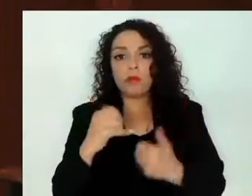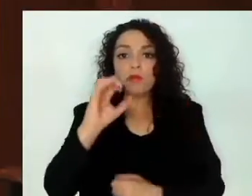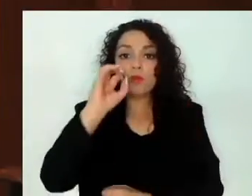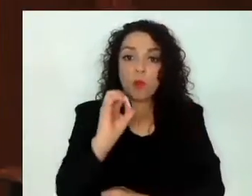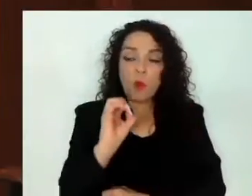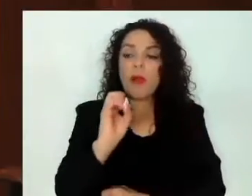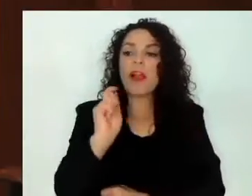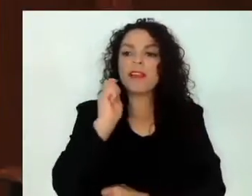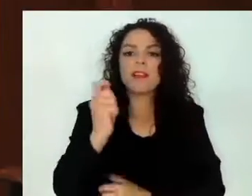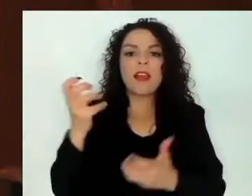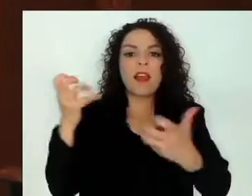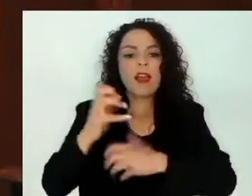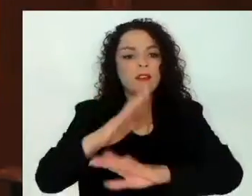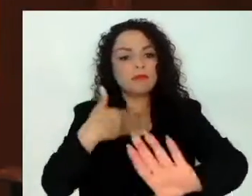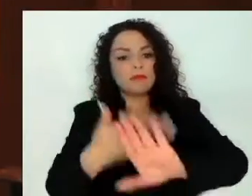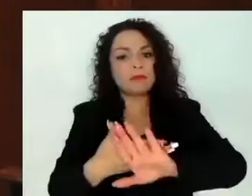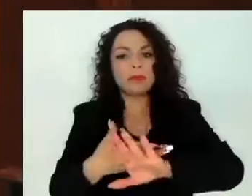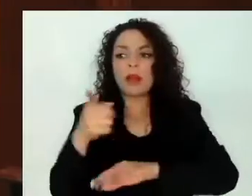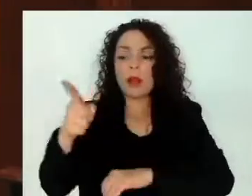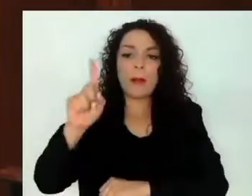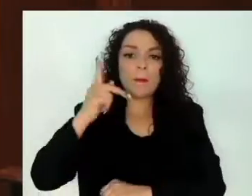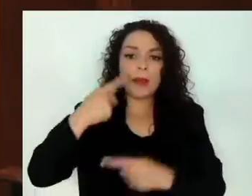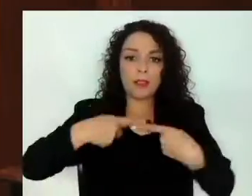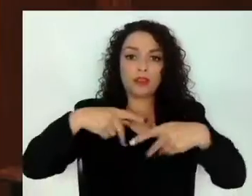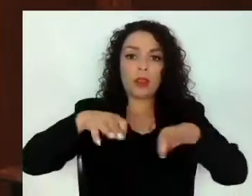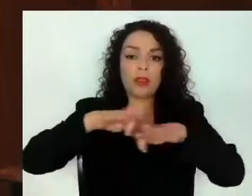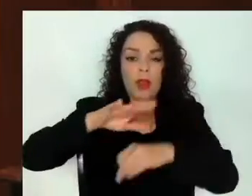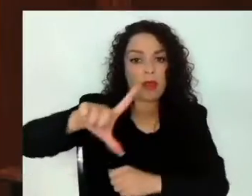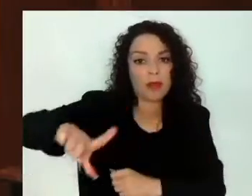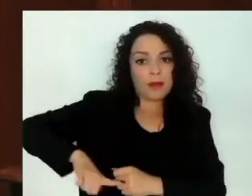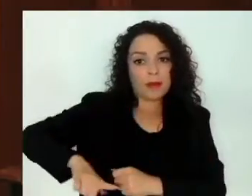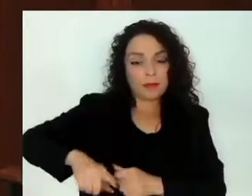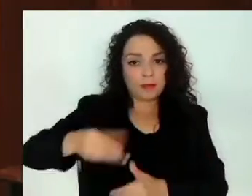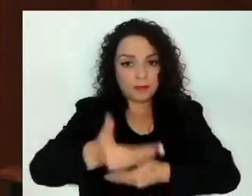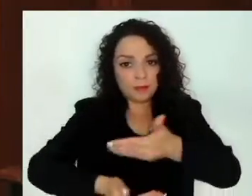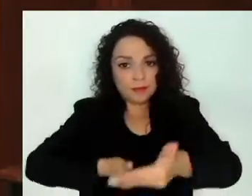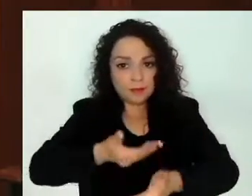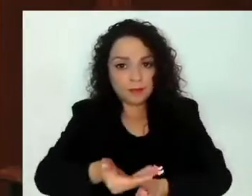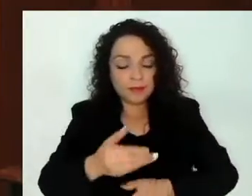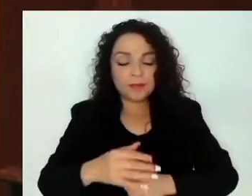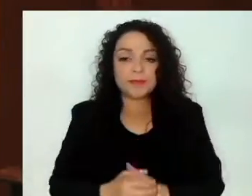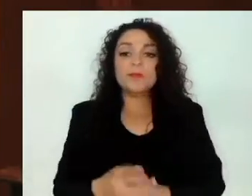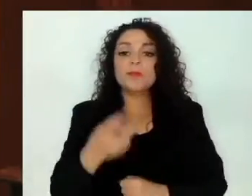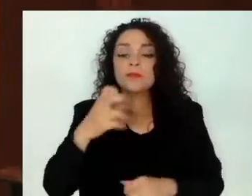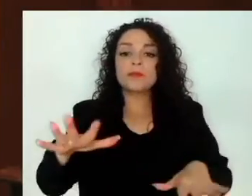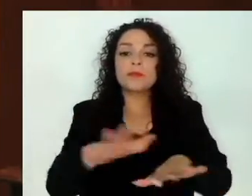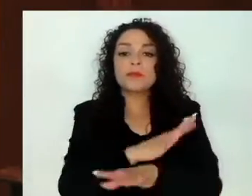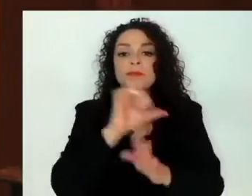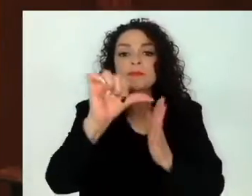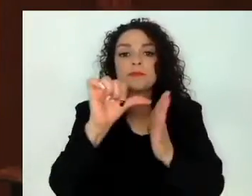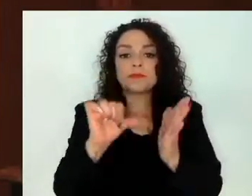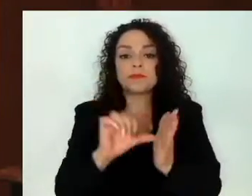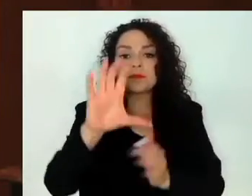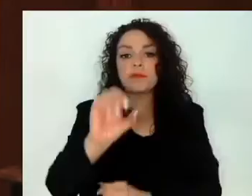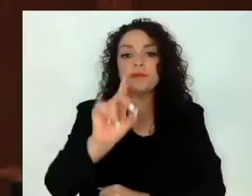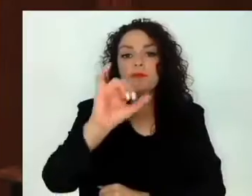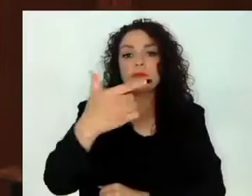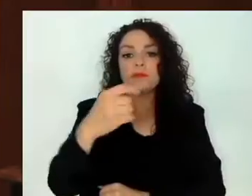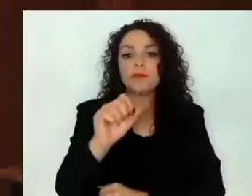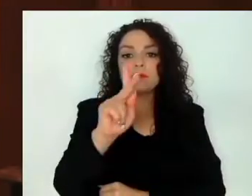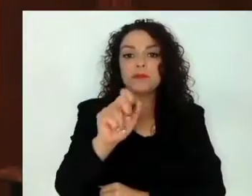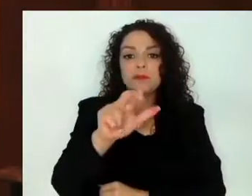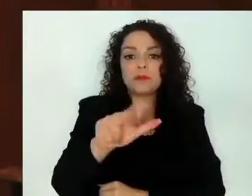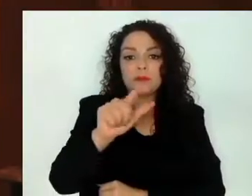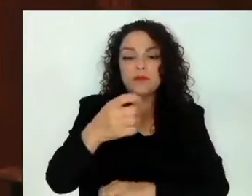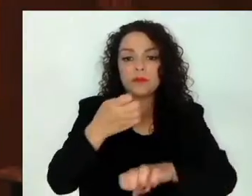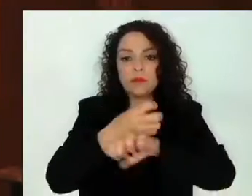públicos. La iniciativa con proyecto de decreto por la que se reforma el artículo del Código Penal del Estado de México,